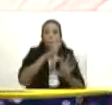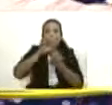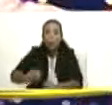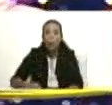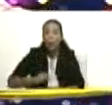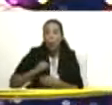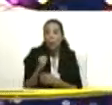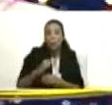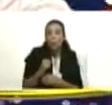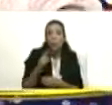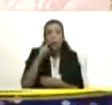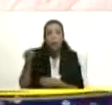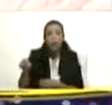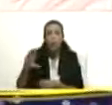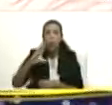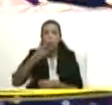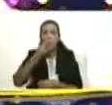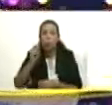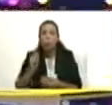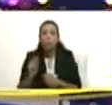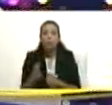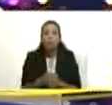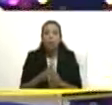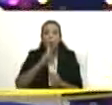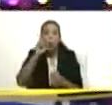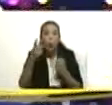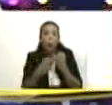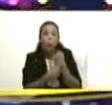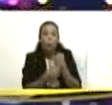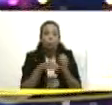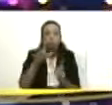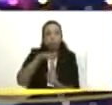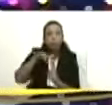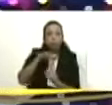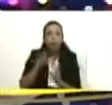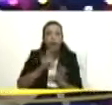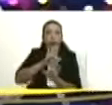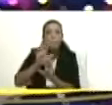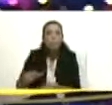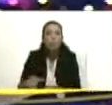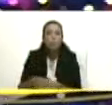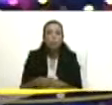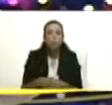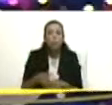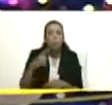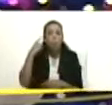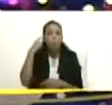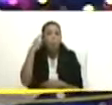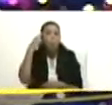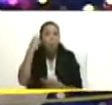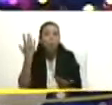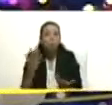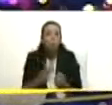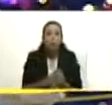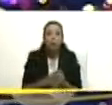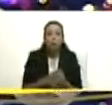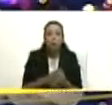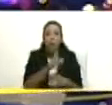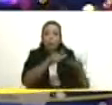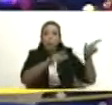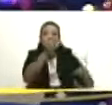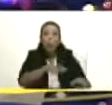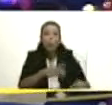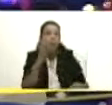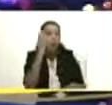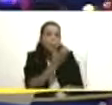Cúcuta, los mismos que se llevaron a Guaidó a Cúcuta, los mismos que apoyan a los López, a los Borges, a la Machada, a los